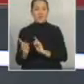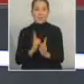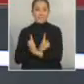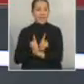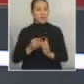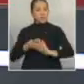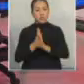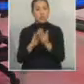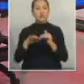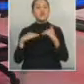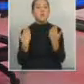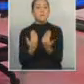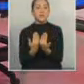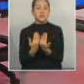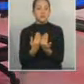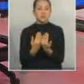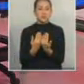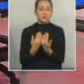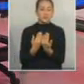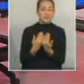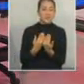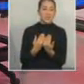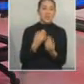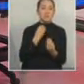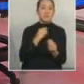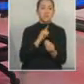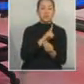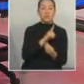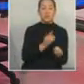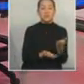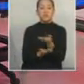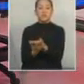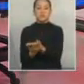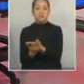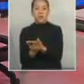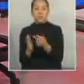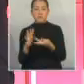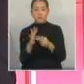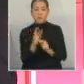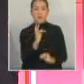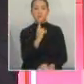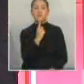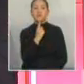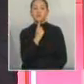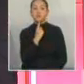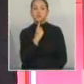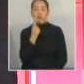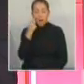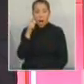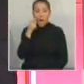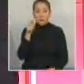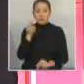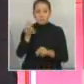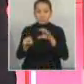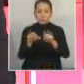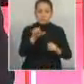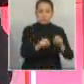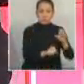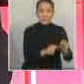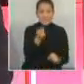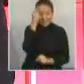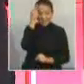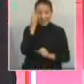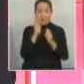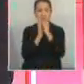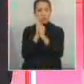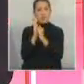evidente, porque si no habrían planteado las dificultades del FUT, las habrían identificado, uh-huh, las habrían propuesto